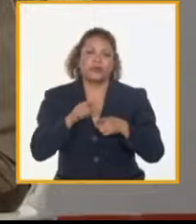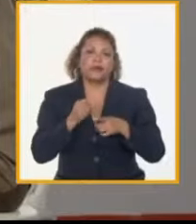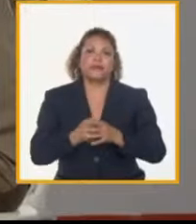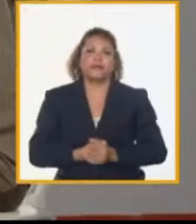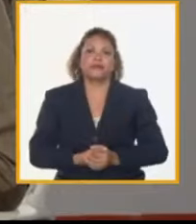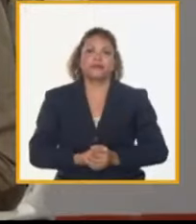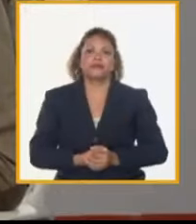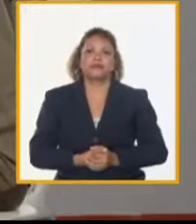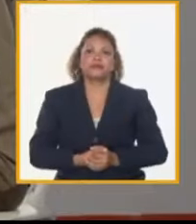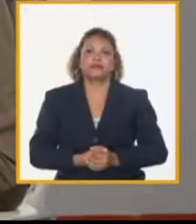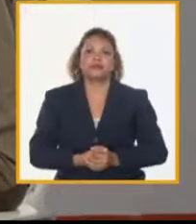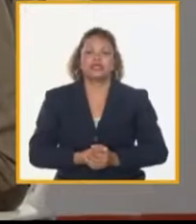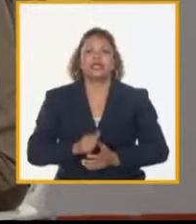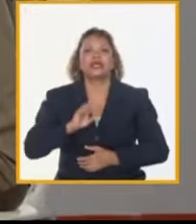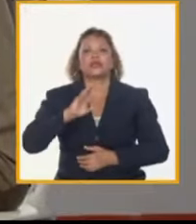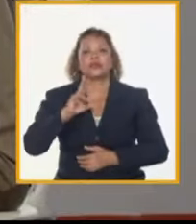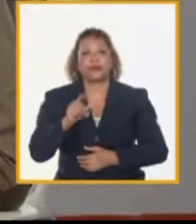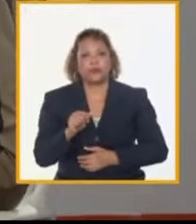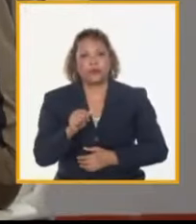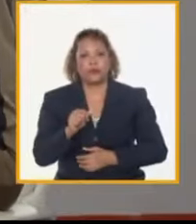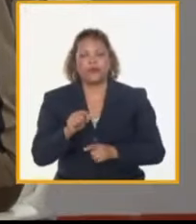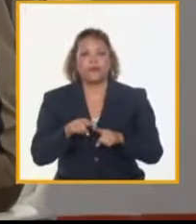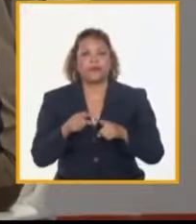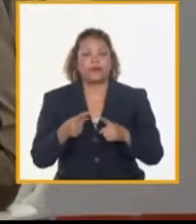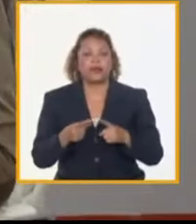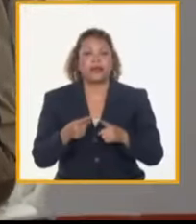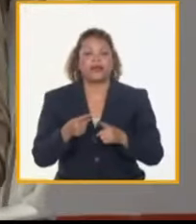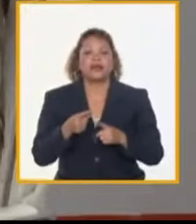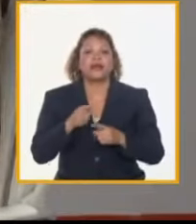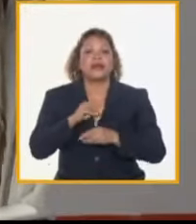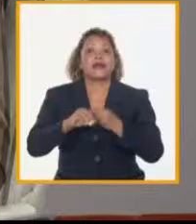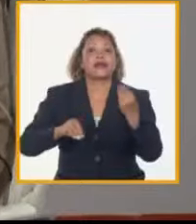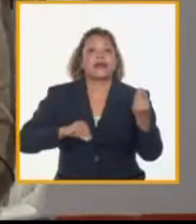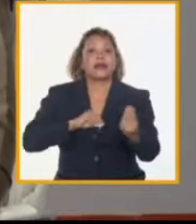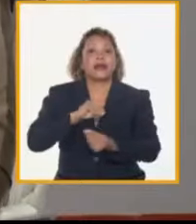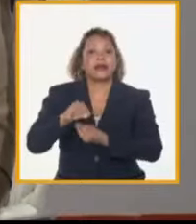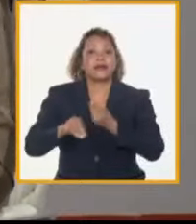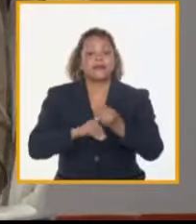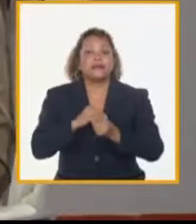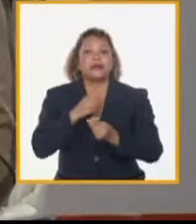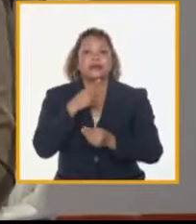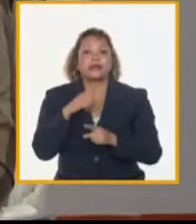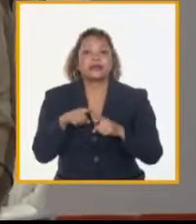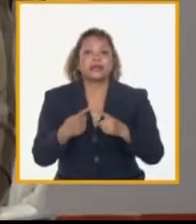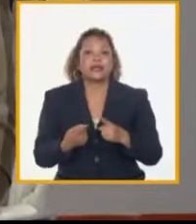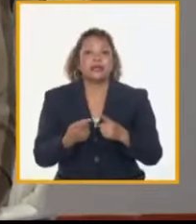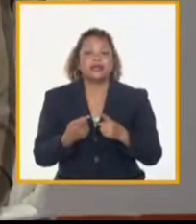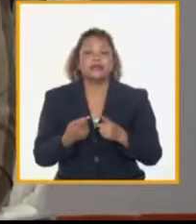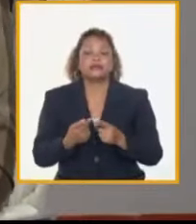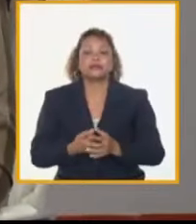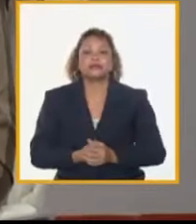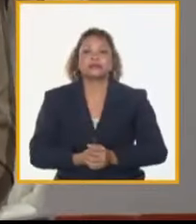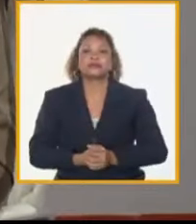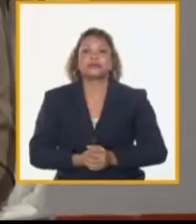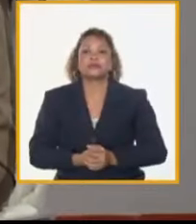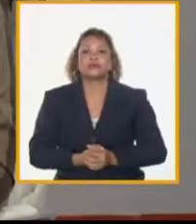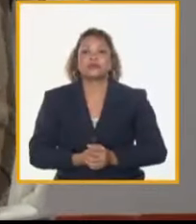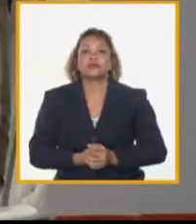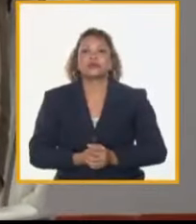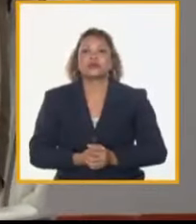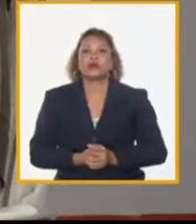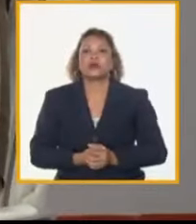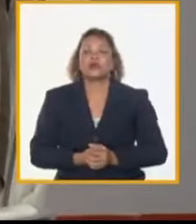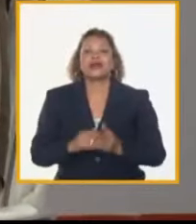en el delito de estafa, porque modifican o alteran visualmente los datos de un